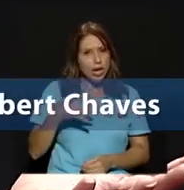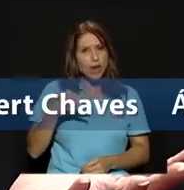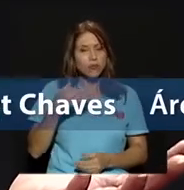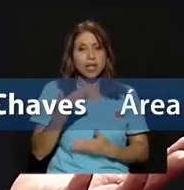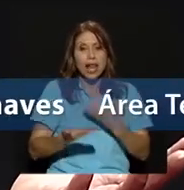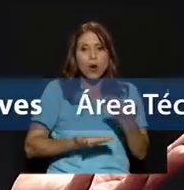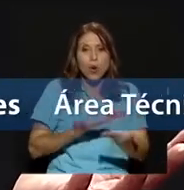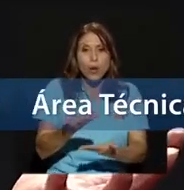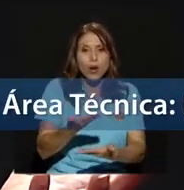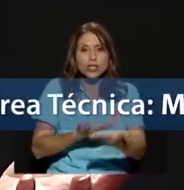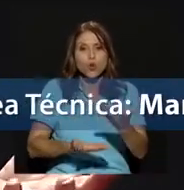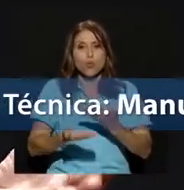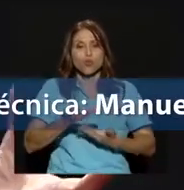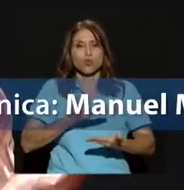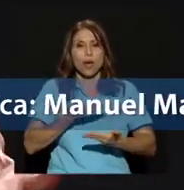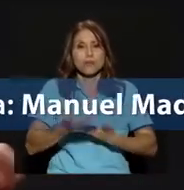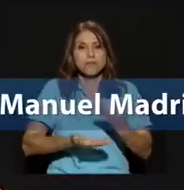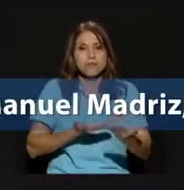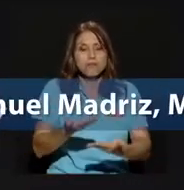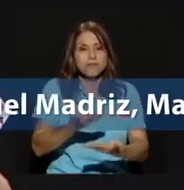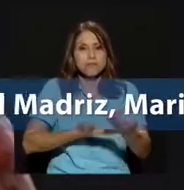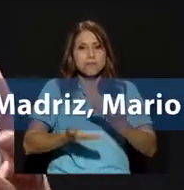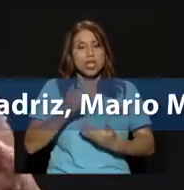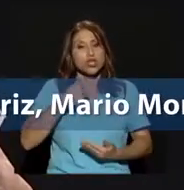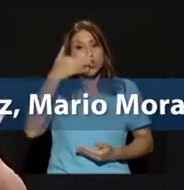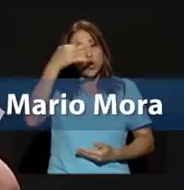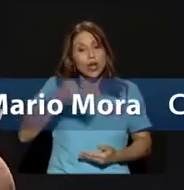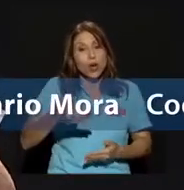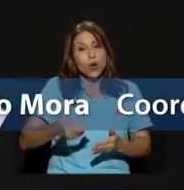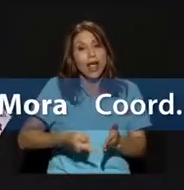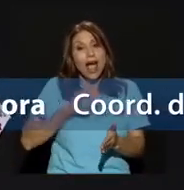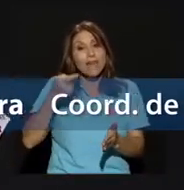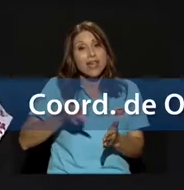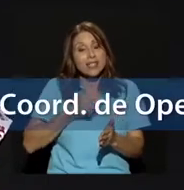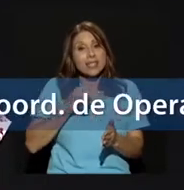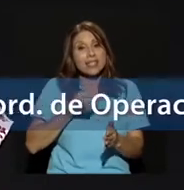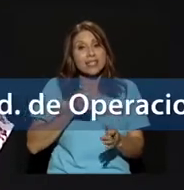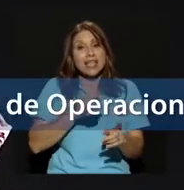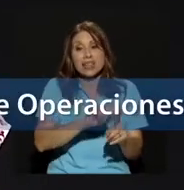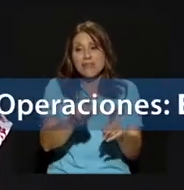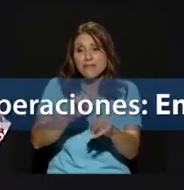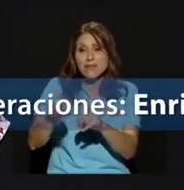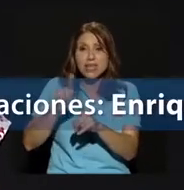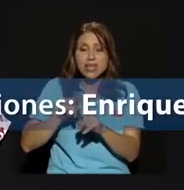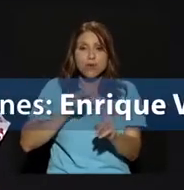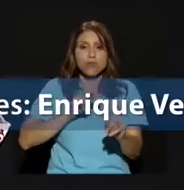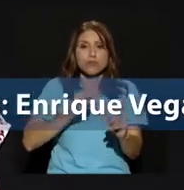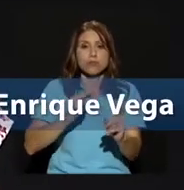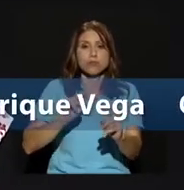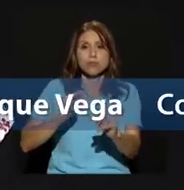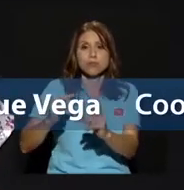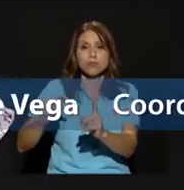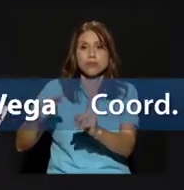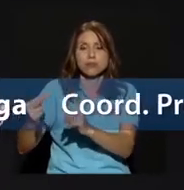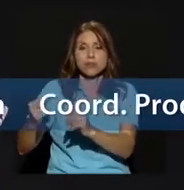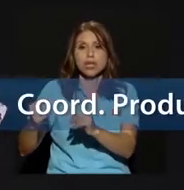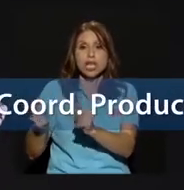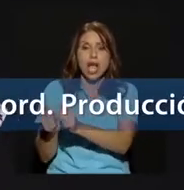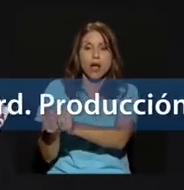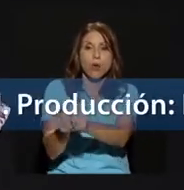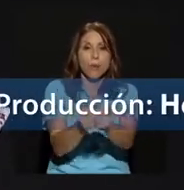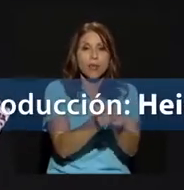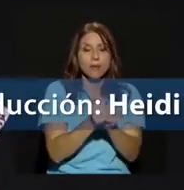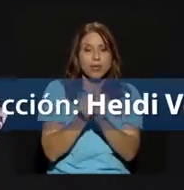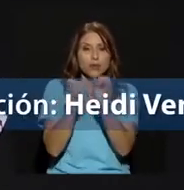colaboración mutua y creo que a veces los puntos de vista de argumentos y también el acompañamiento es